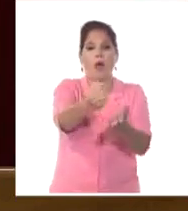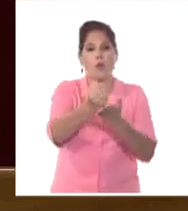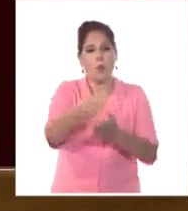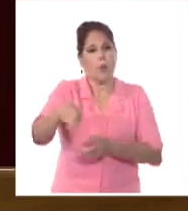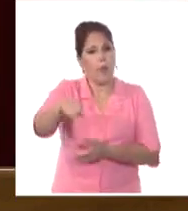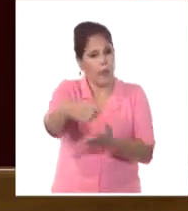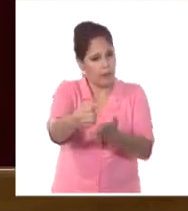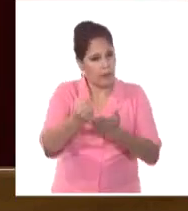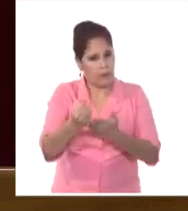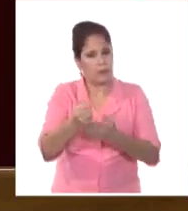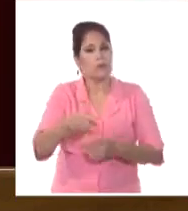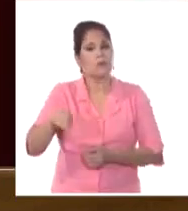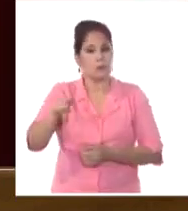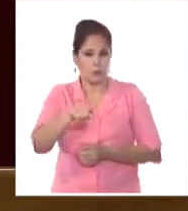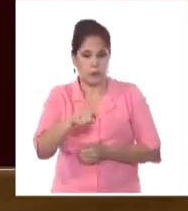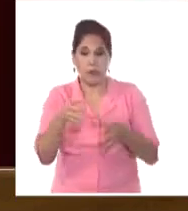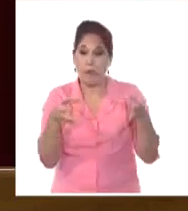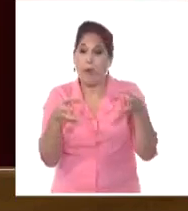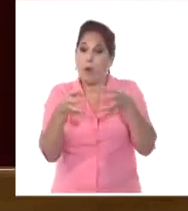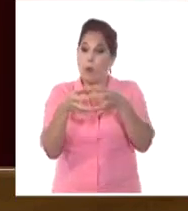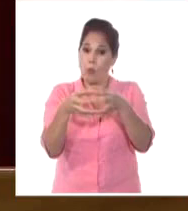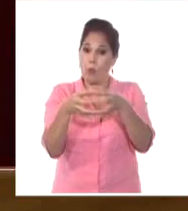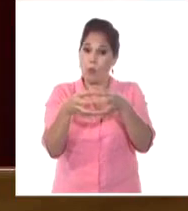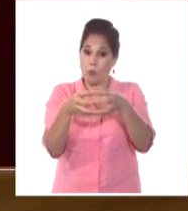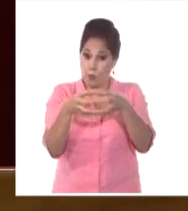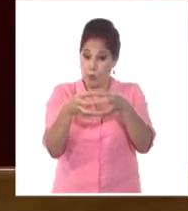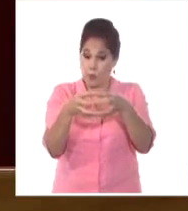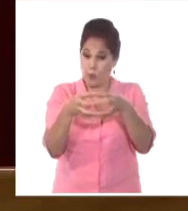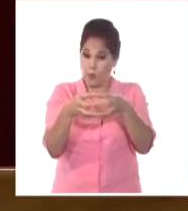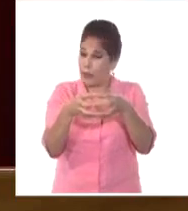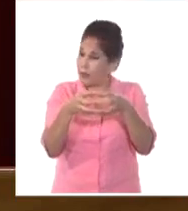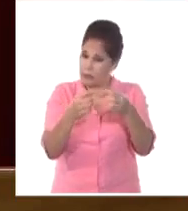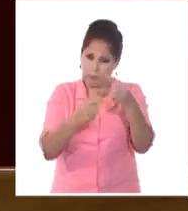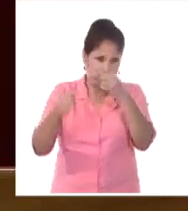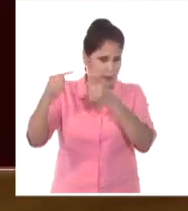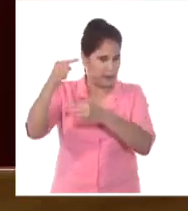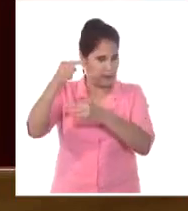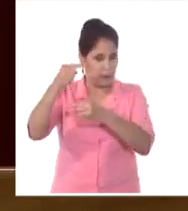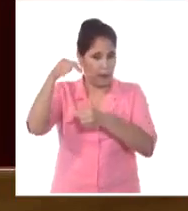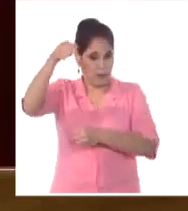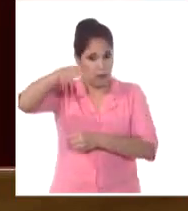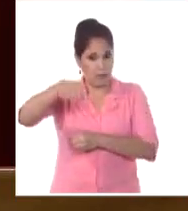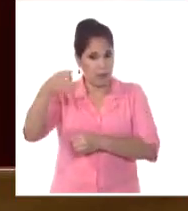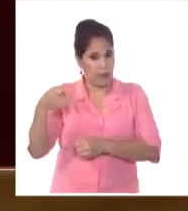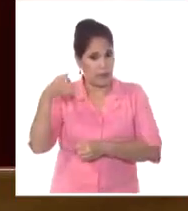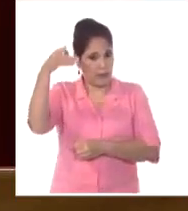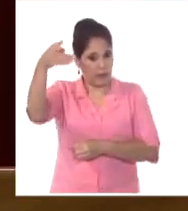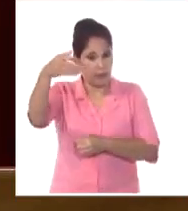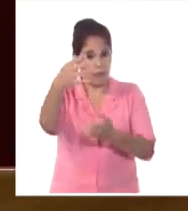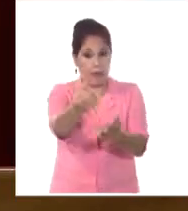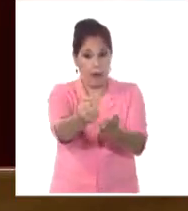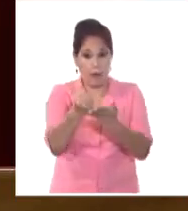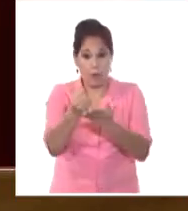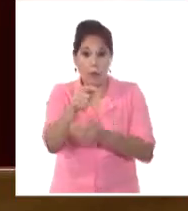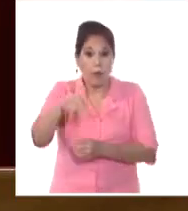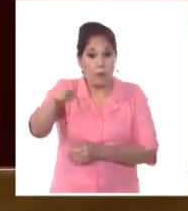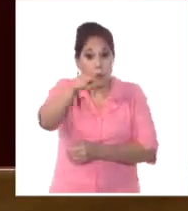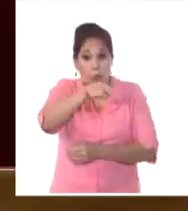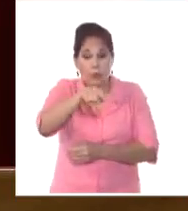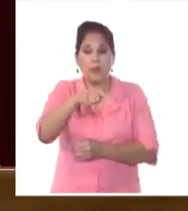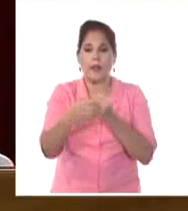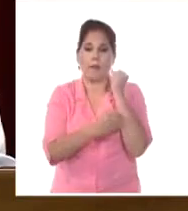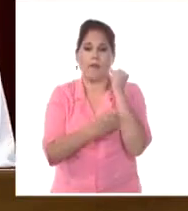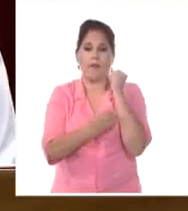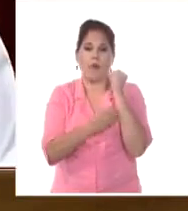ustedes. La unidad y la esperanza son nuestro presente y futuro, y la solidaridad de ustedes fortalece